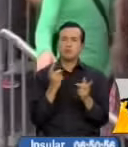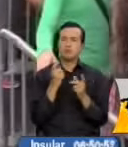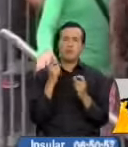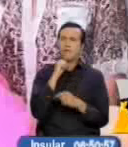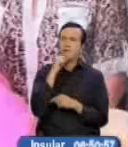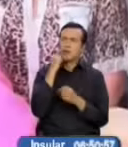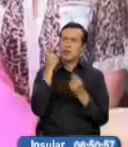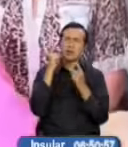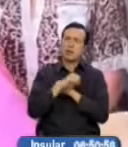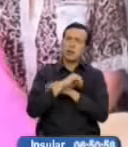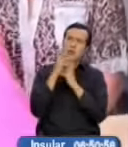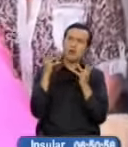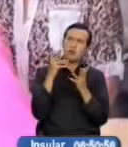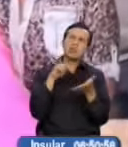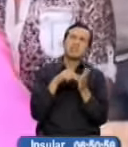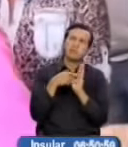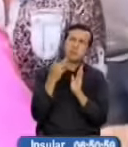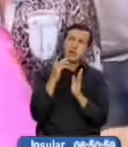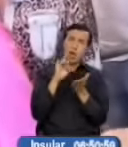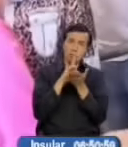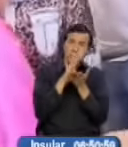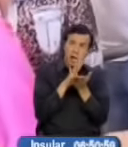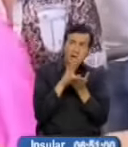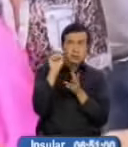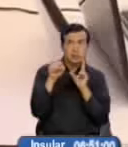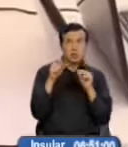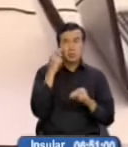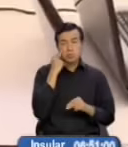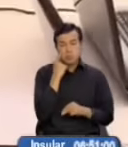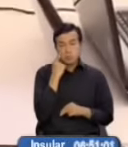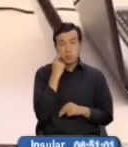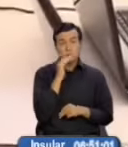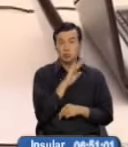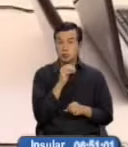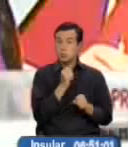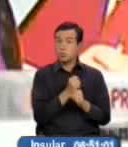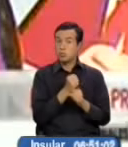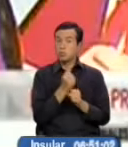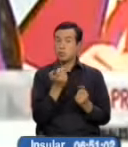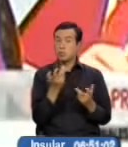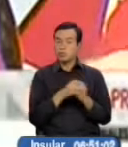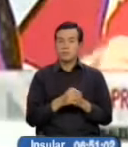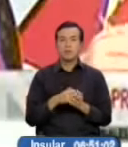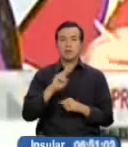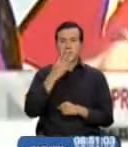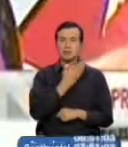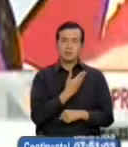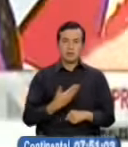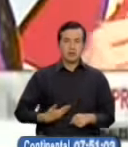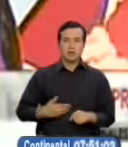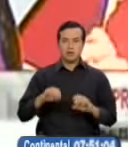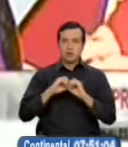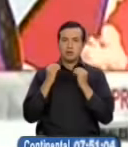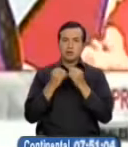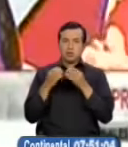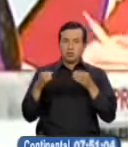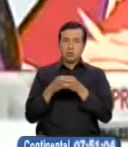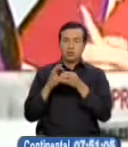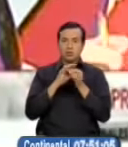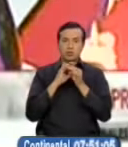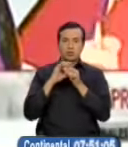se ha dejado claro si esto significaría un despido de las instituciones en donde trabajan. Según el vicepresidente del Partido Socialista Unido